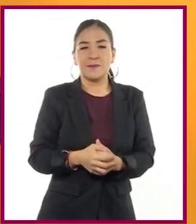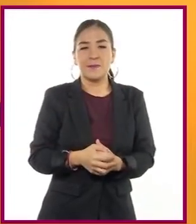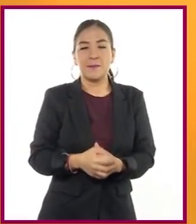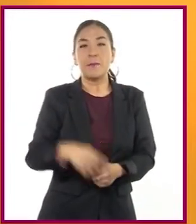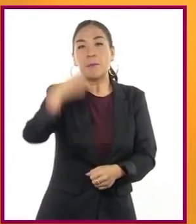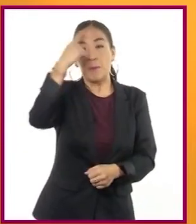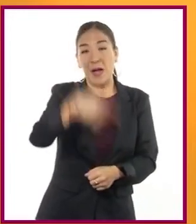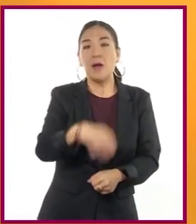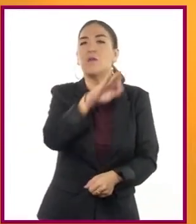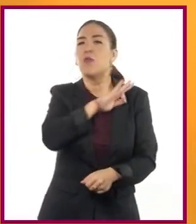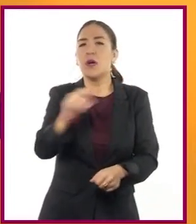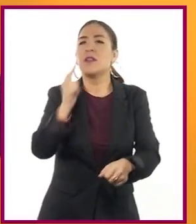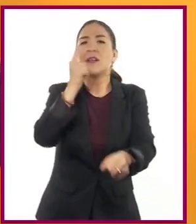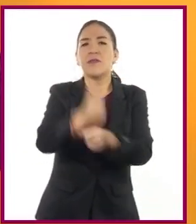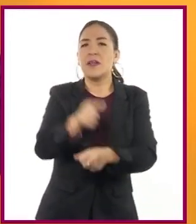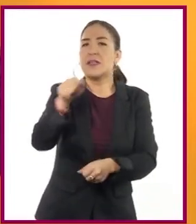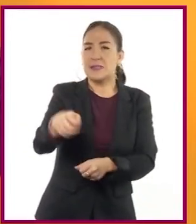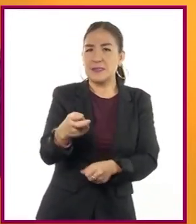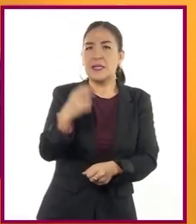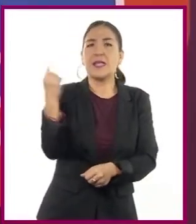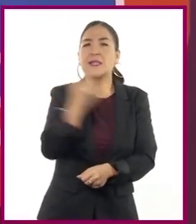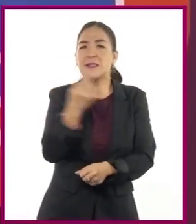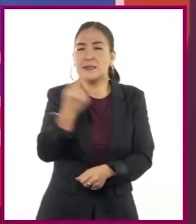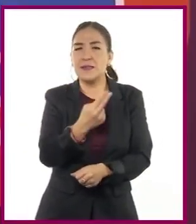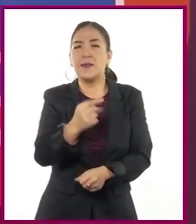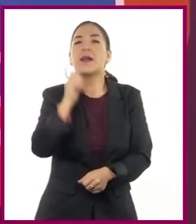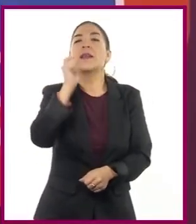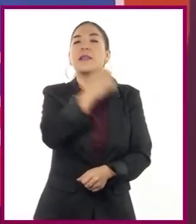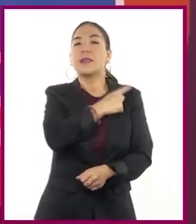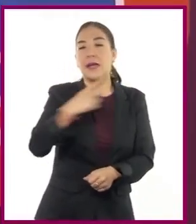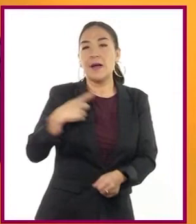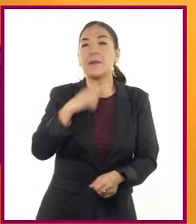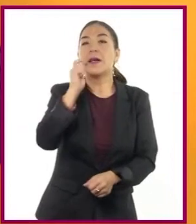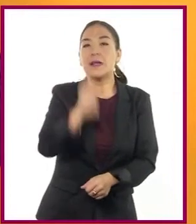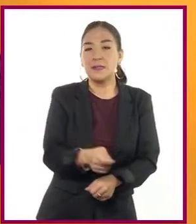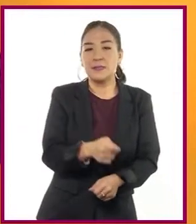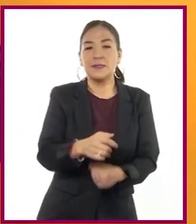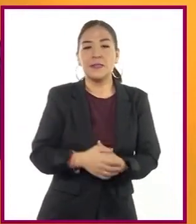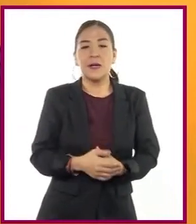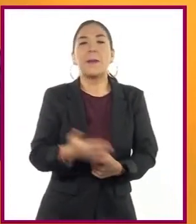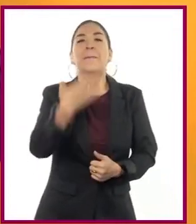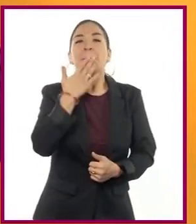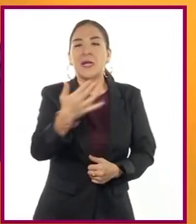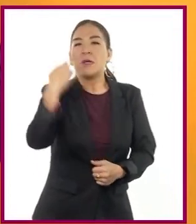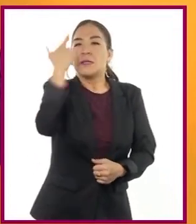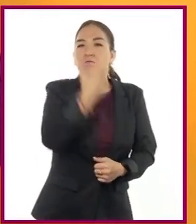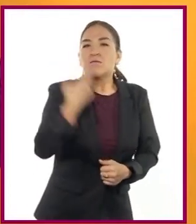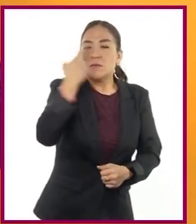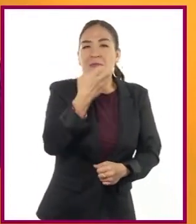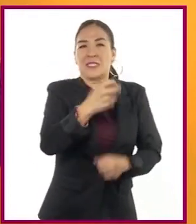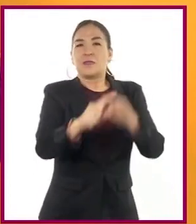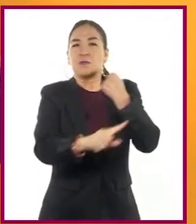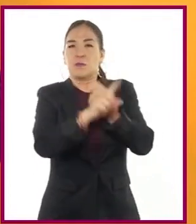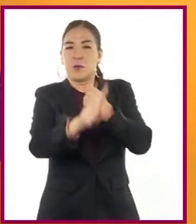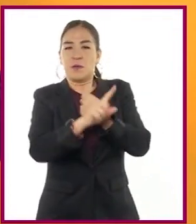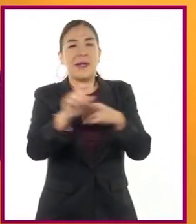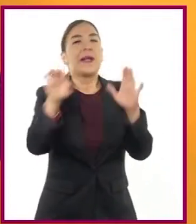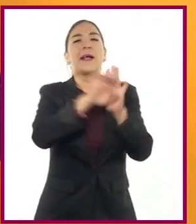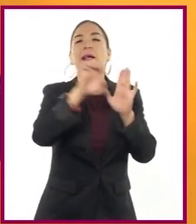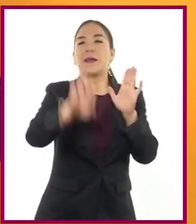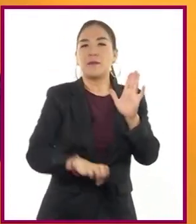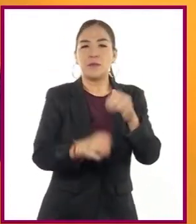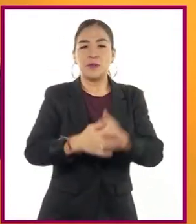Para poder identificar la necesidad insatisfecha, debemos hacer un muy buen análisis de la situación. Por